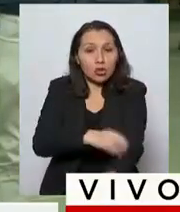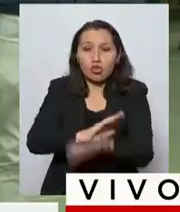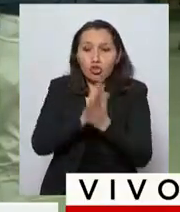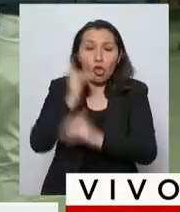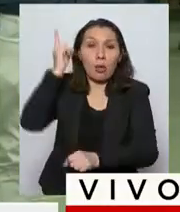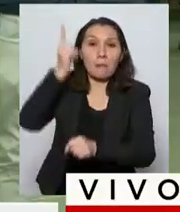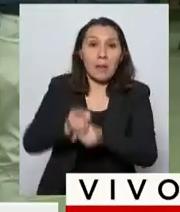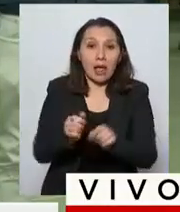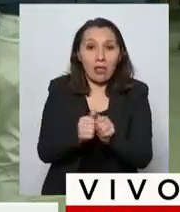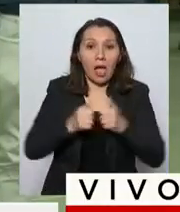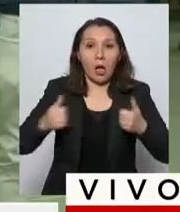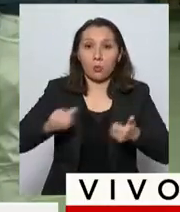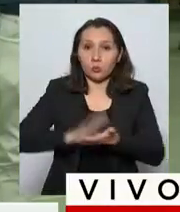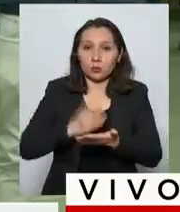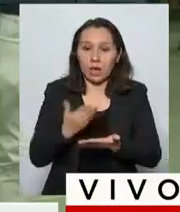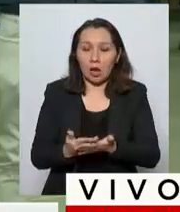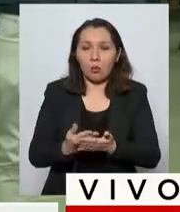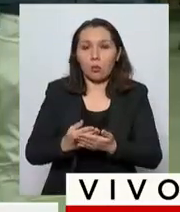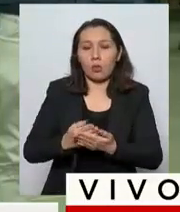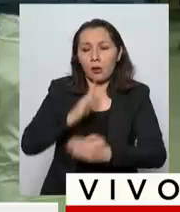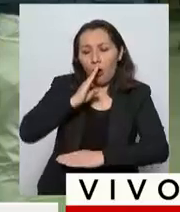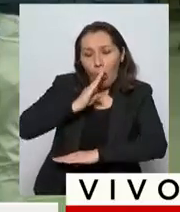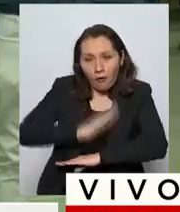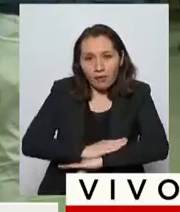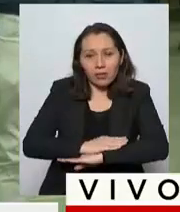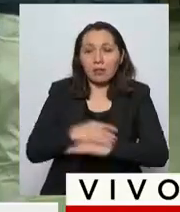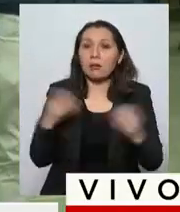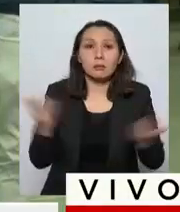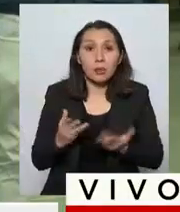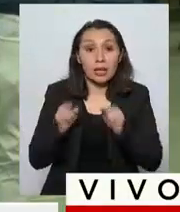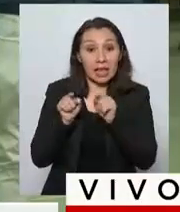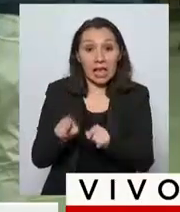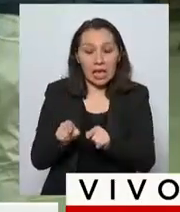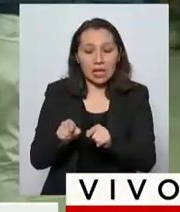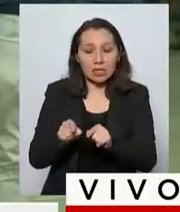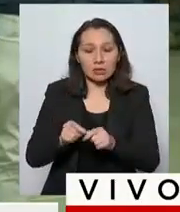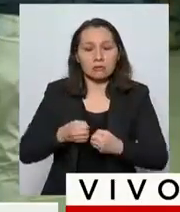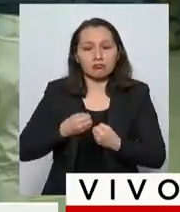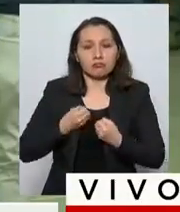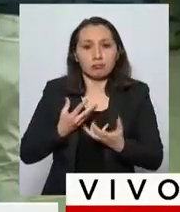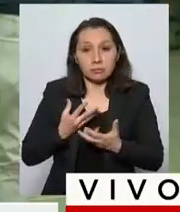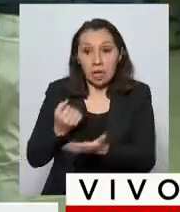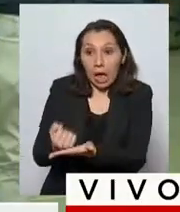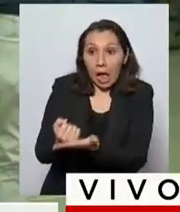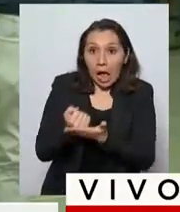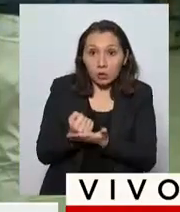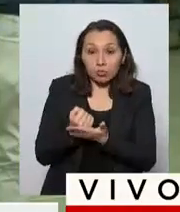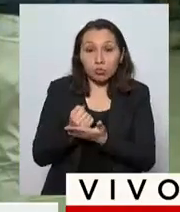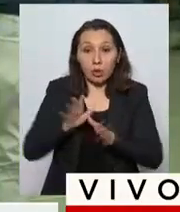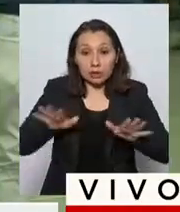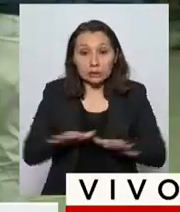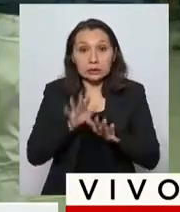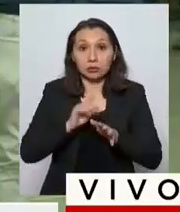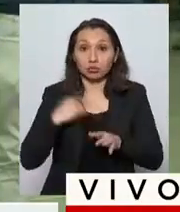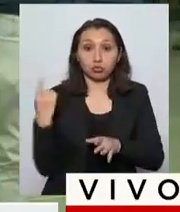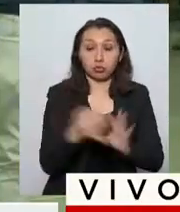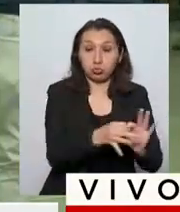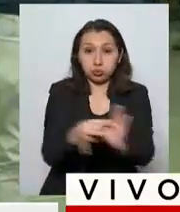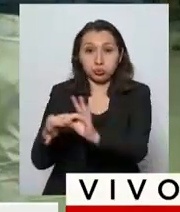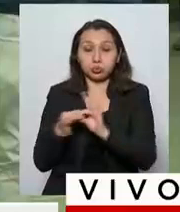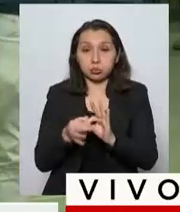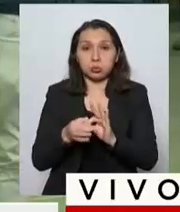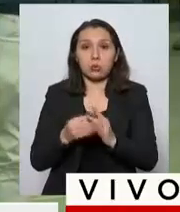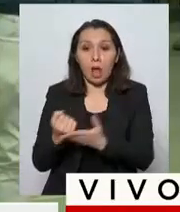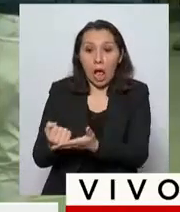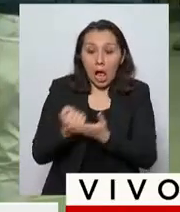imparta la autoridad sanitaria. Porque es estas actitudes y estas colaboraciones que hacemos en conjunto, más las